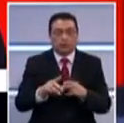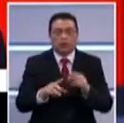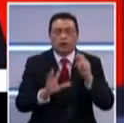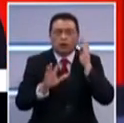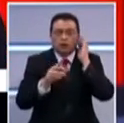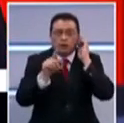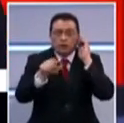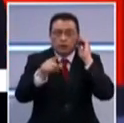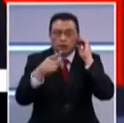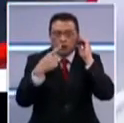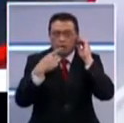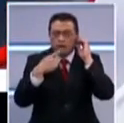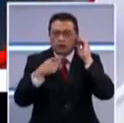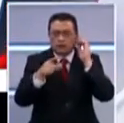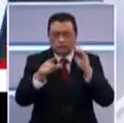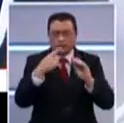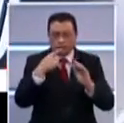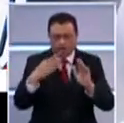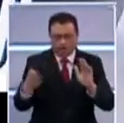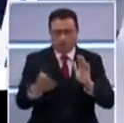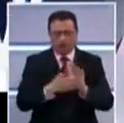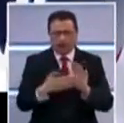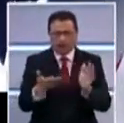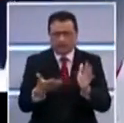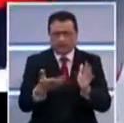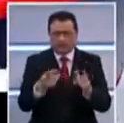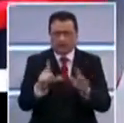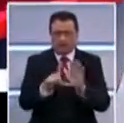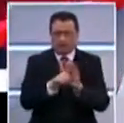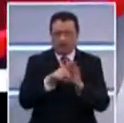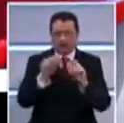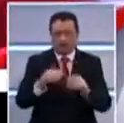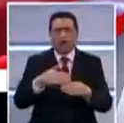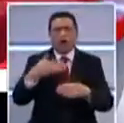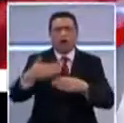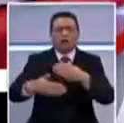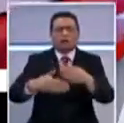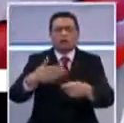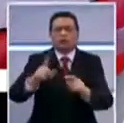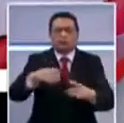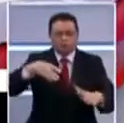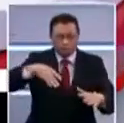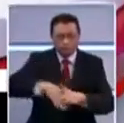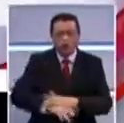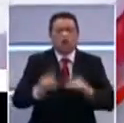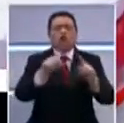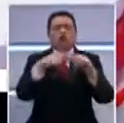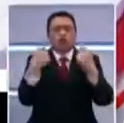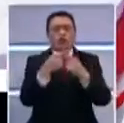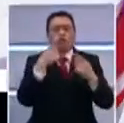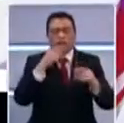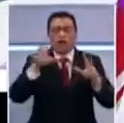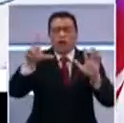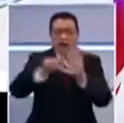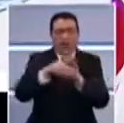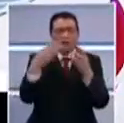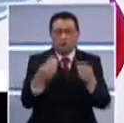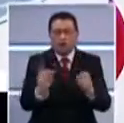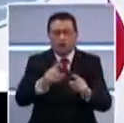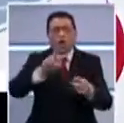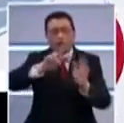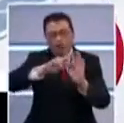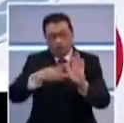es un parche a la ley hasta cuándo se va a mantener esto de que no se aborde el fondo todos dicen que esta ley más buena hay que